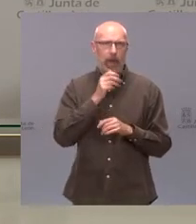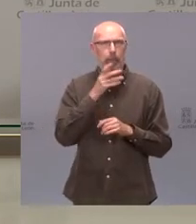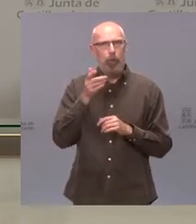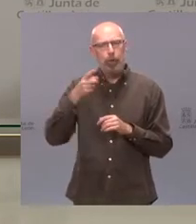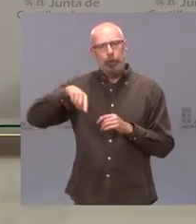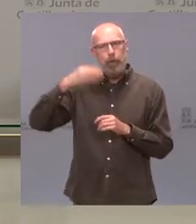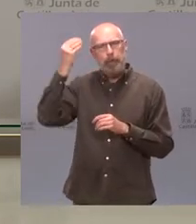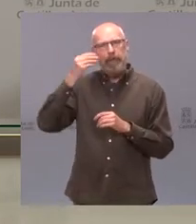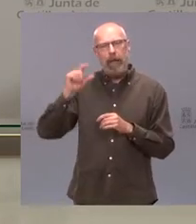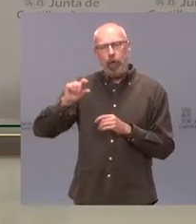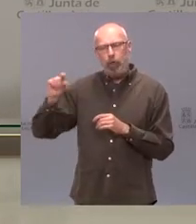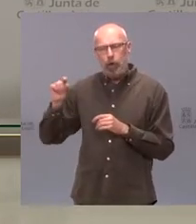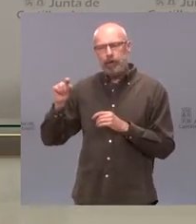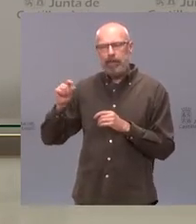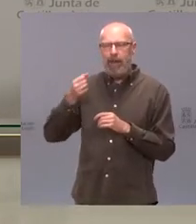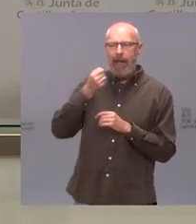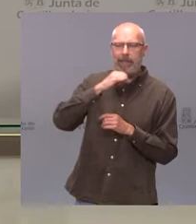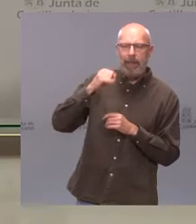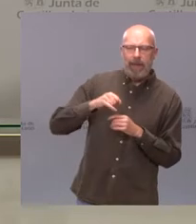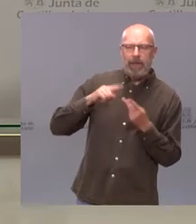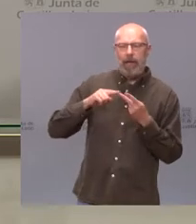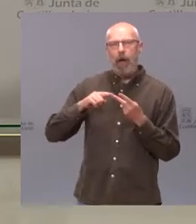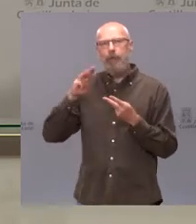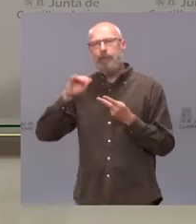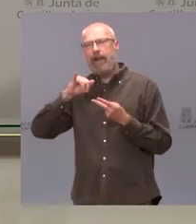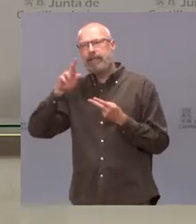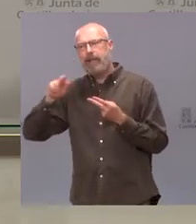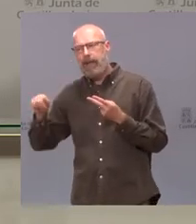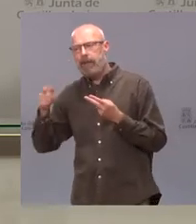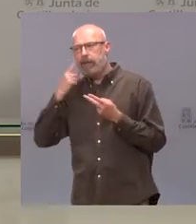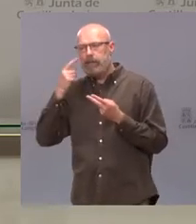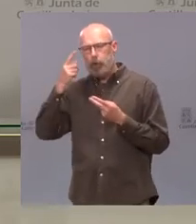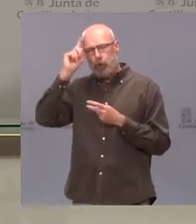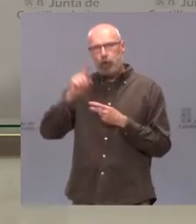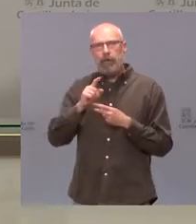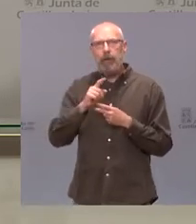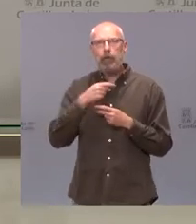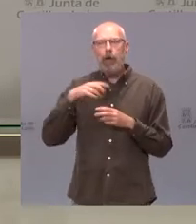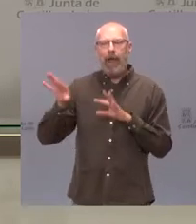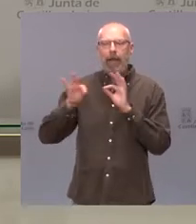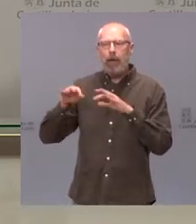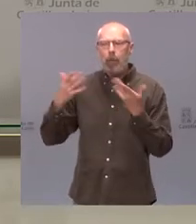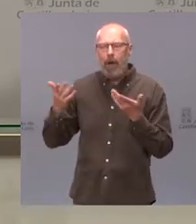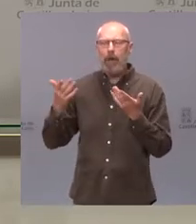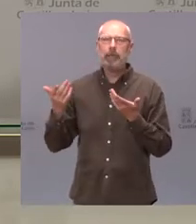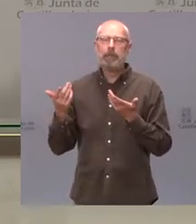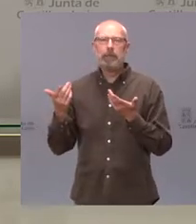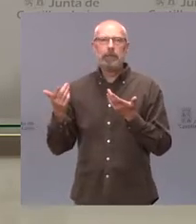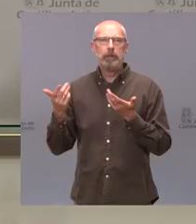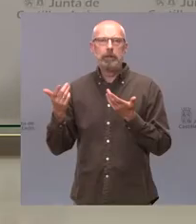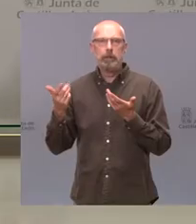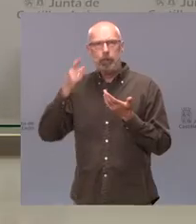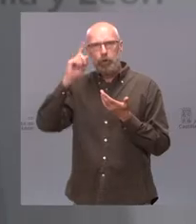saber diariamente quién va a querer Astra, quién va a querer Pfizer, puede perjudicar para avanzar en otros grupos de edad.